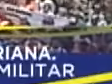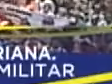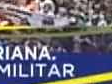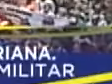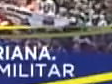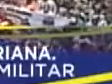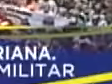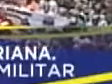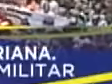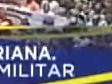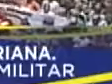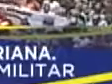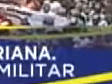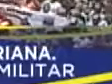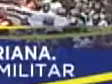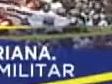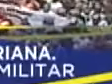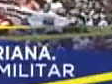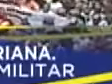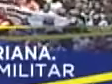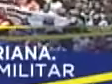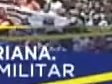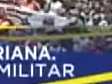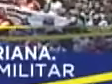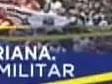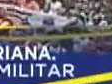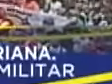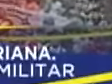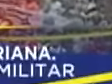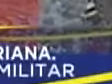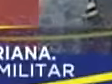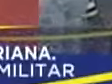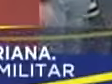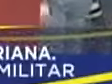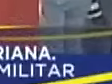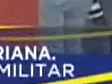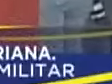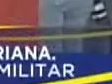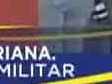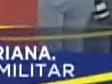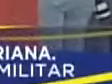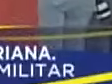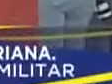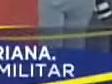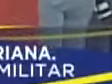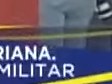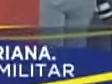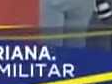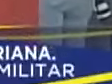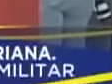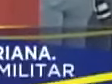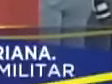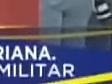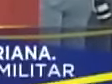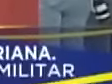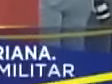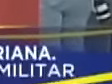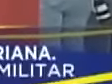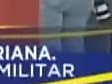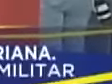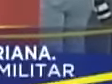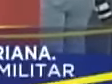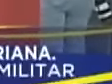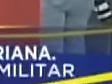Vamos a llamar la presencia de nuestro comandante supremo y eterno,